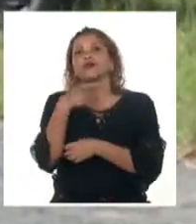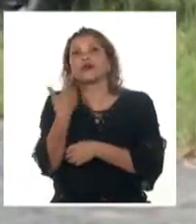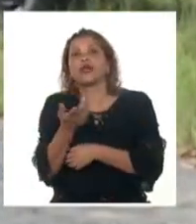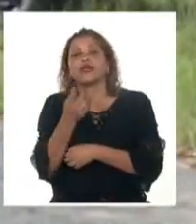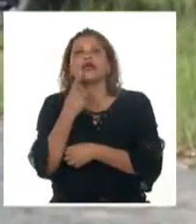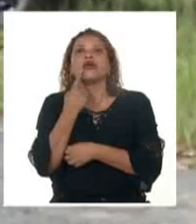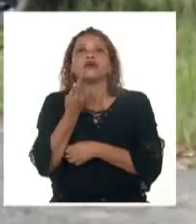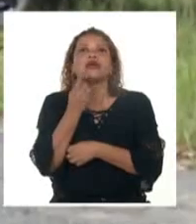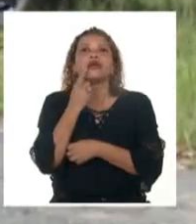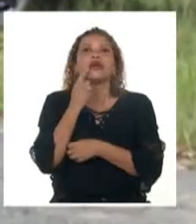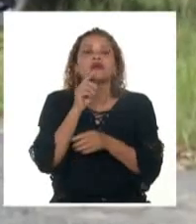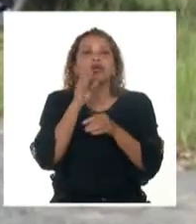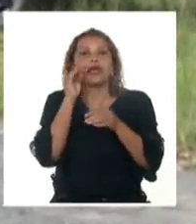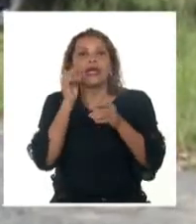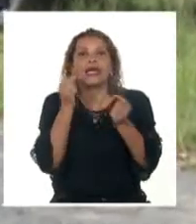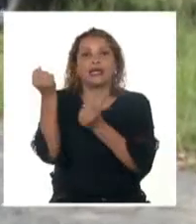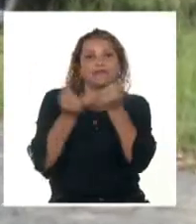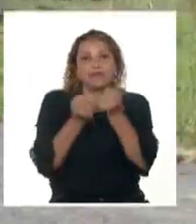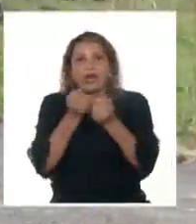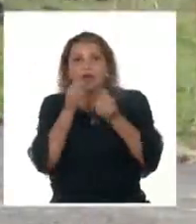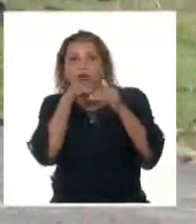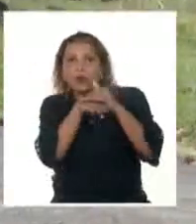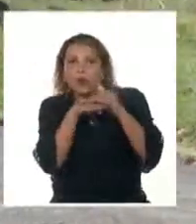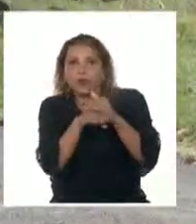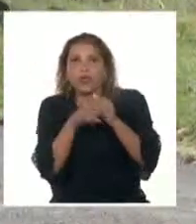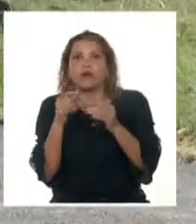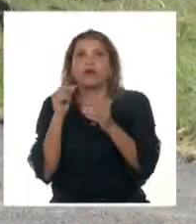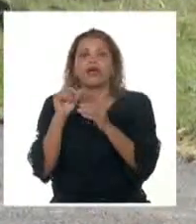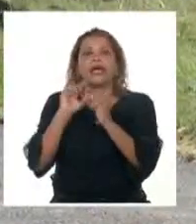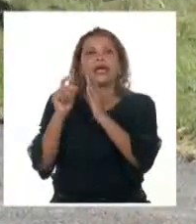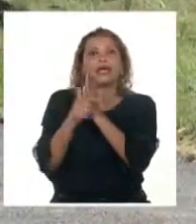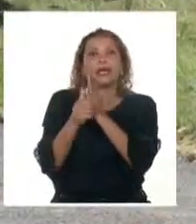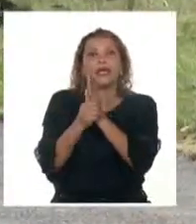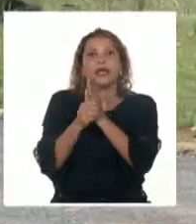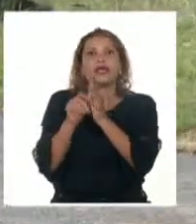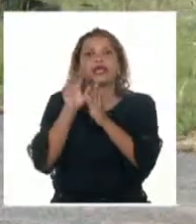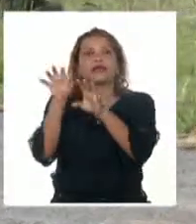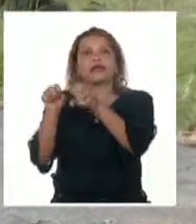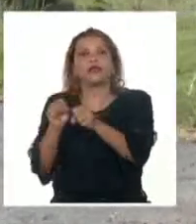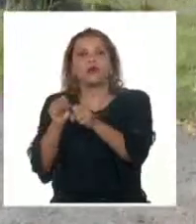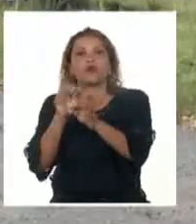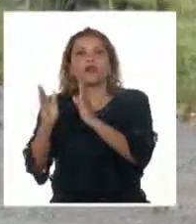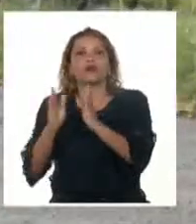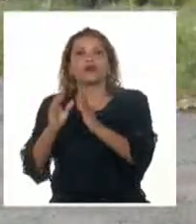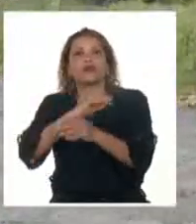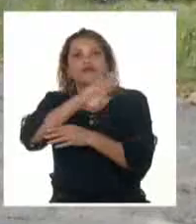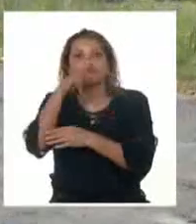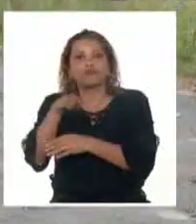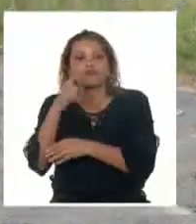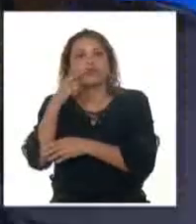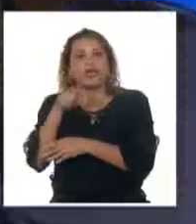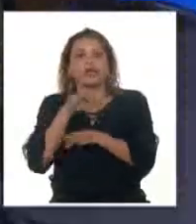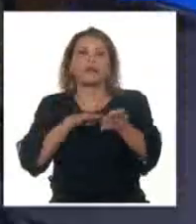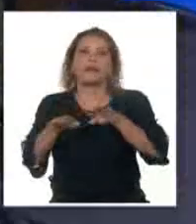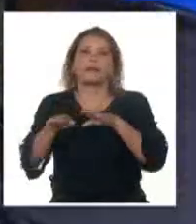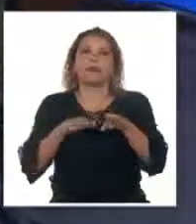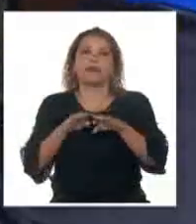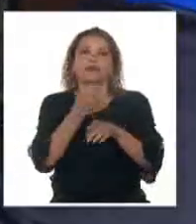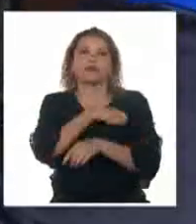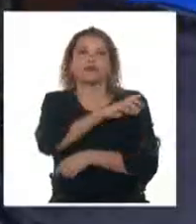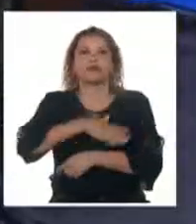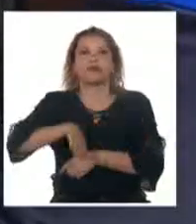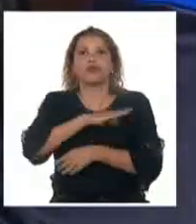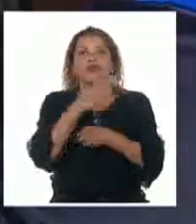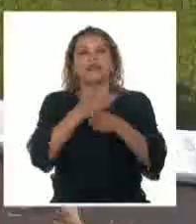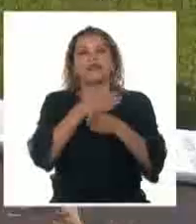emboscada de aniquilamiento al enemigo que intentaba apoderarse de una importante zona de montaña y se apareció la preparación de los pobladores en diferentes